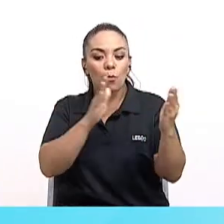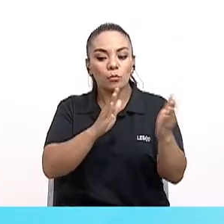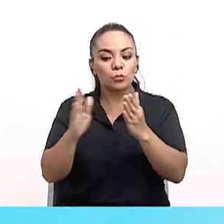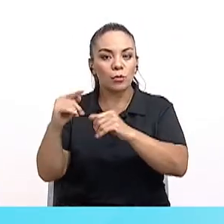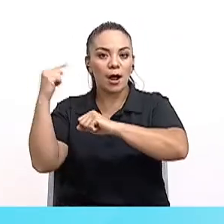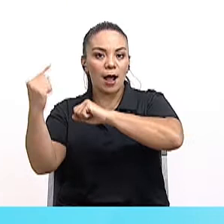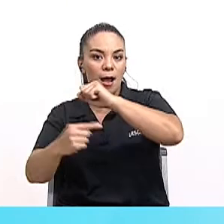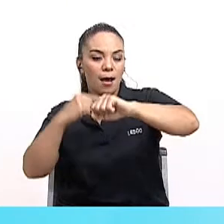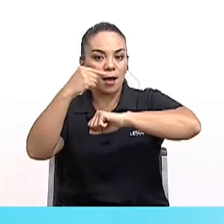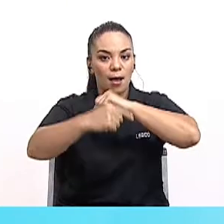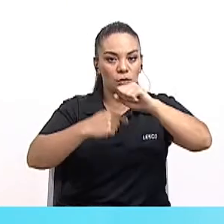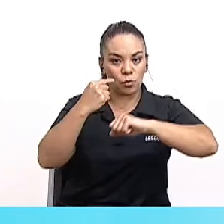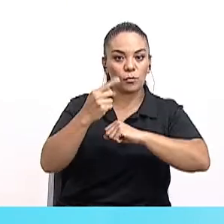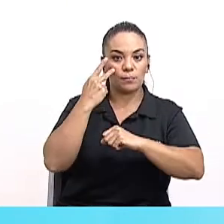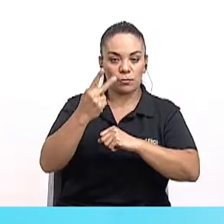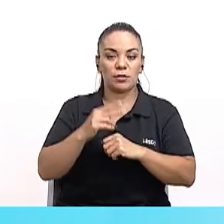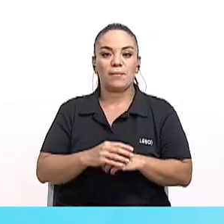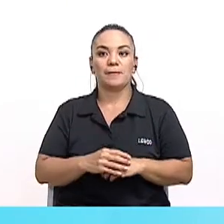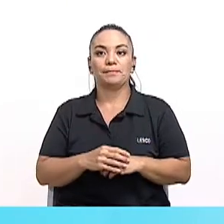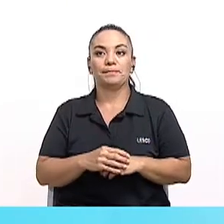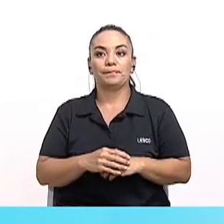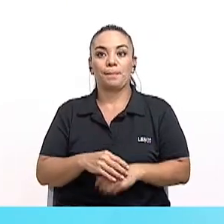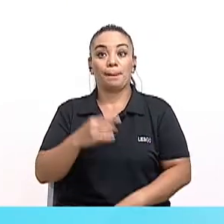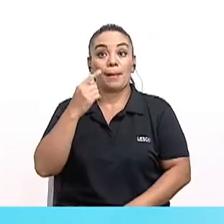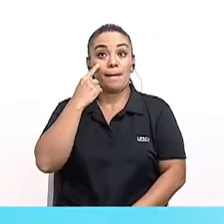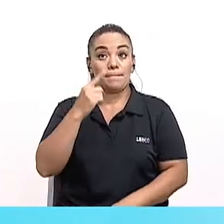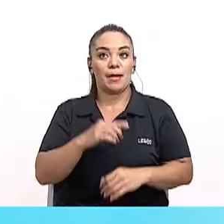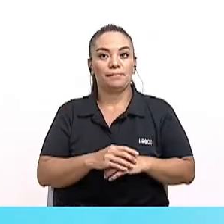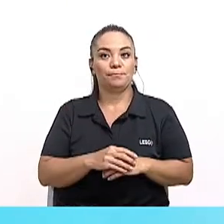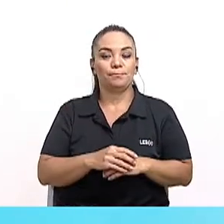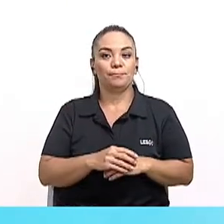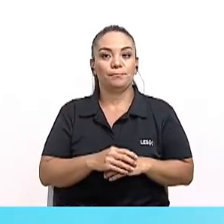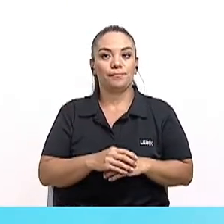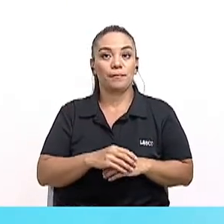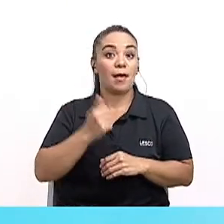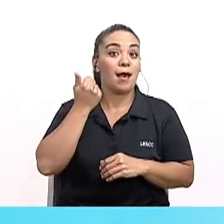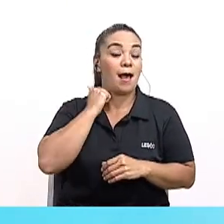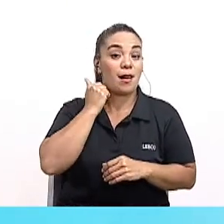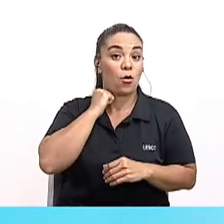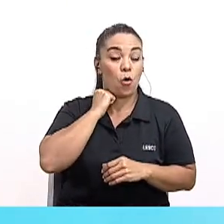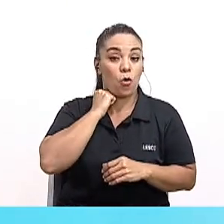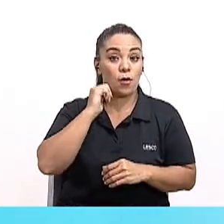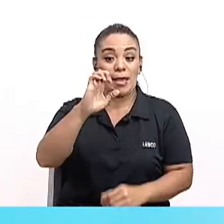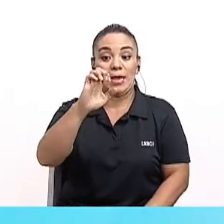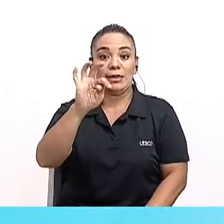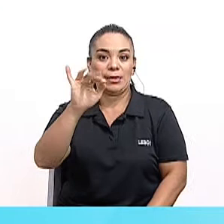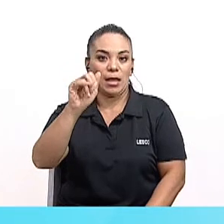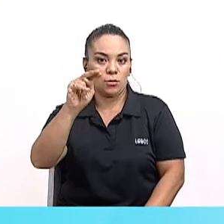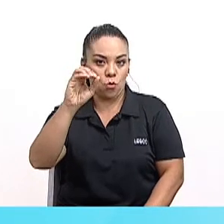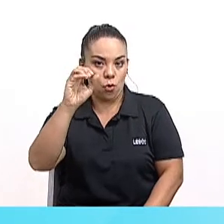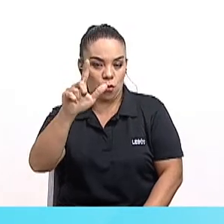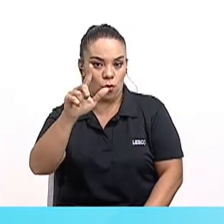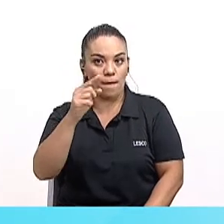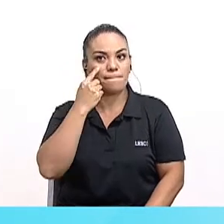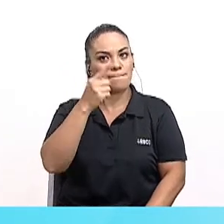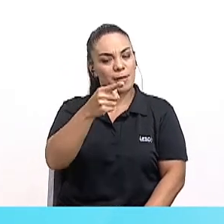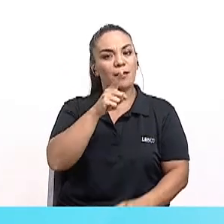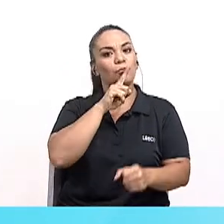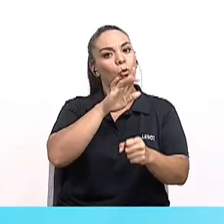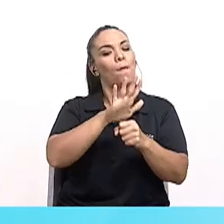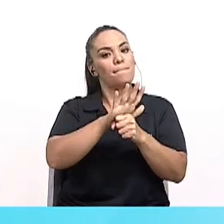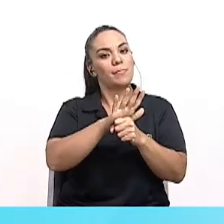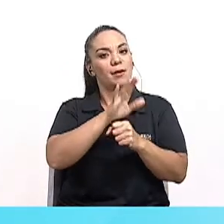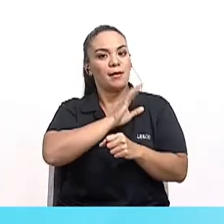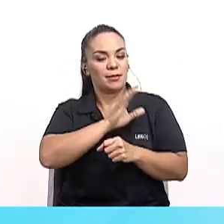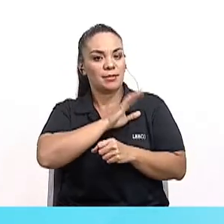Vamos a ver dos ejemplos. Esta molécula de acá es el alcohol etílico o etanol. Vean que cumple con la